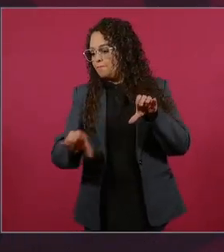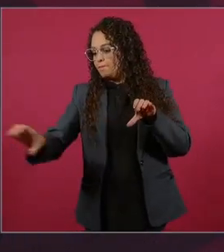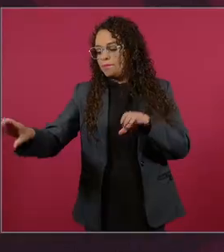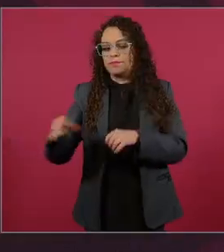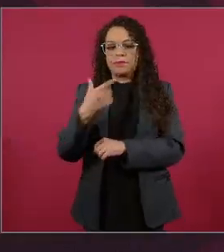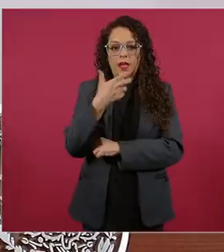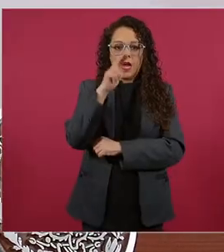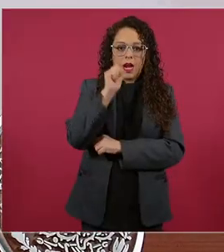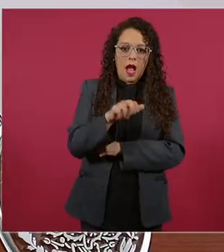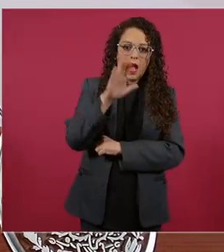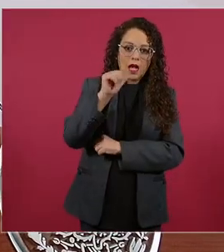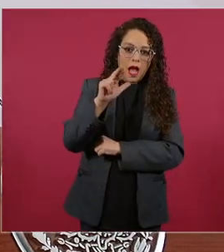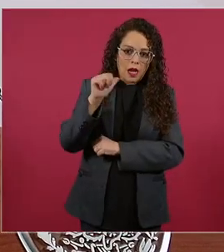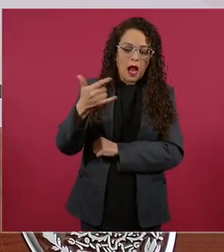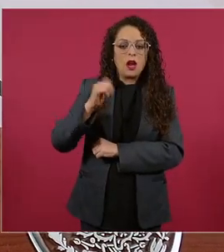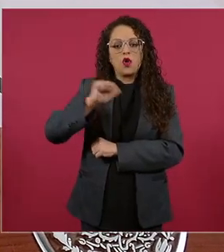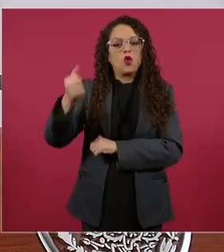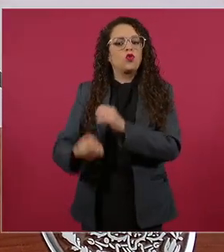obras nuevas del canal